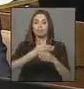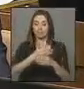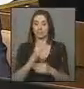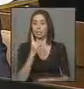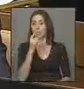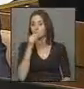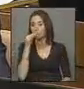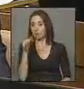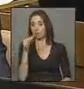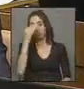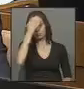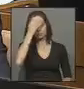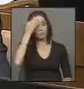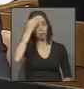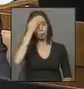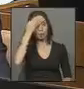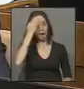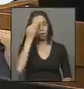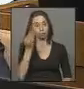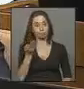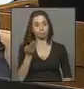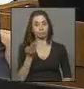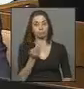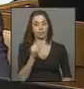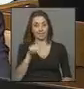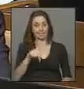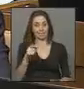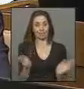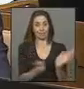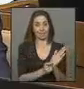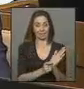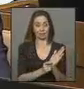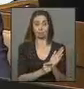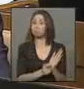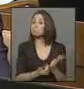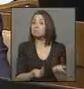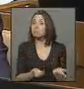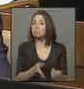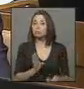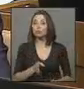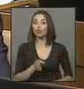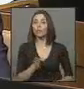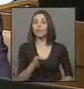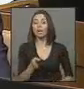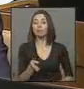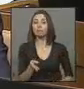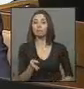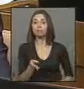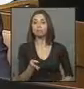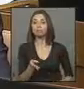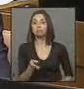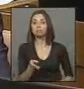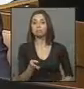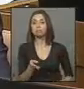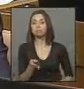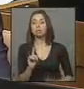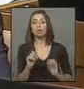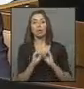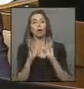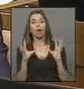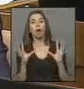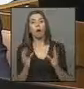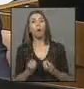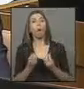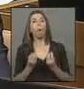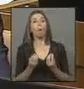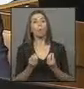Primero, exteriorizarle nuestra preocupación de que a la fecha aún no tenemos claridad respecto